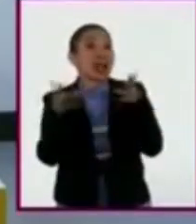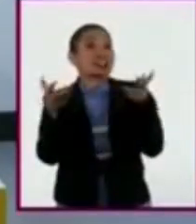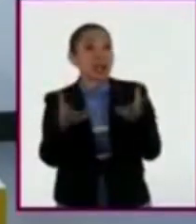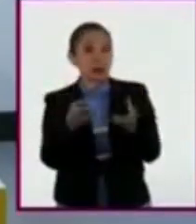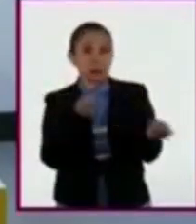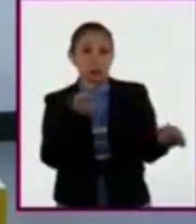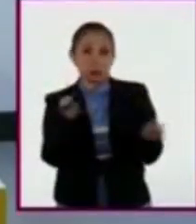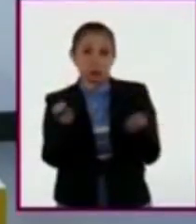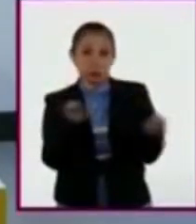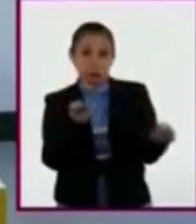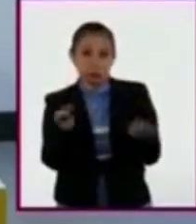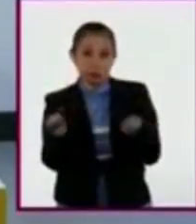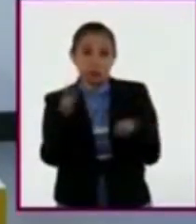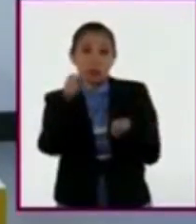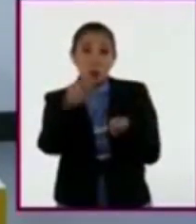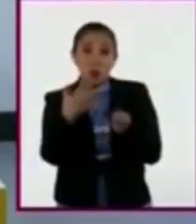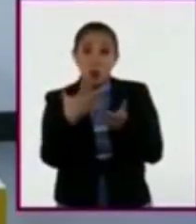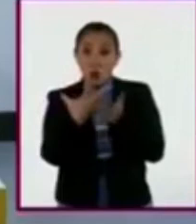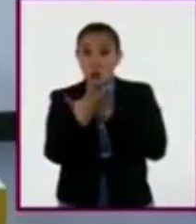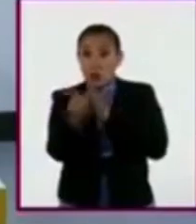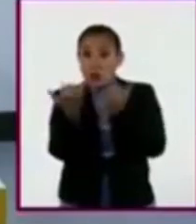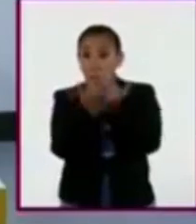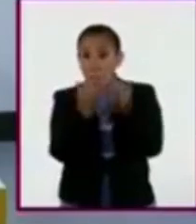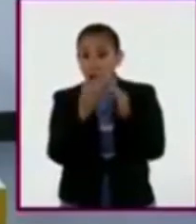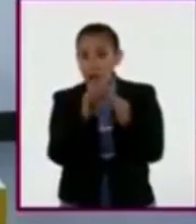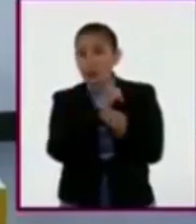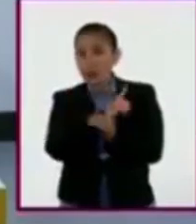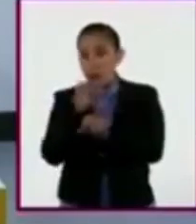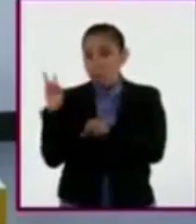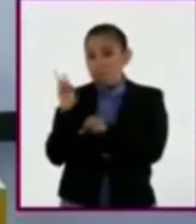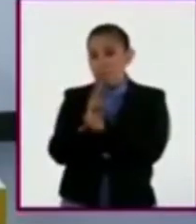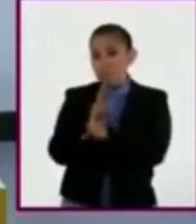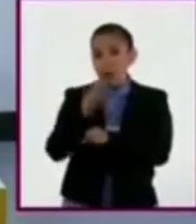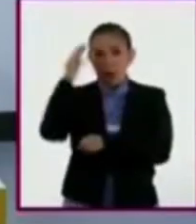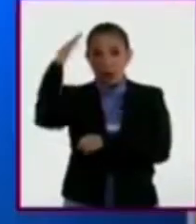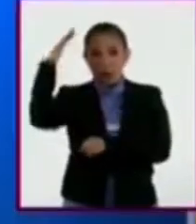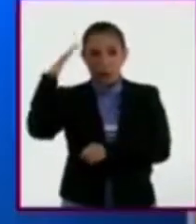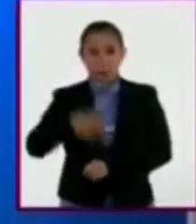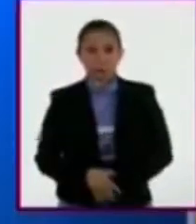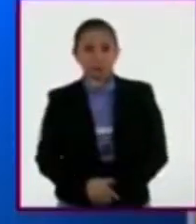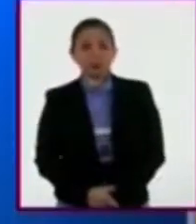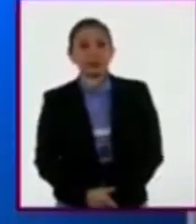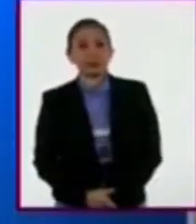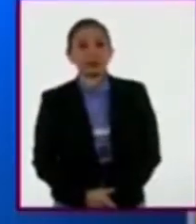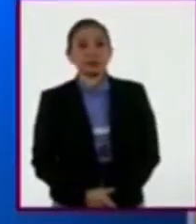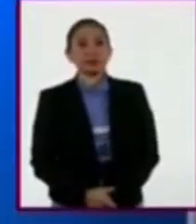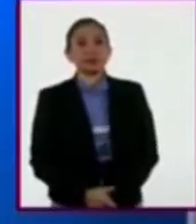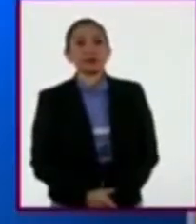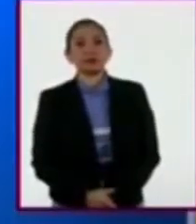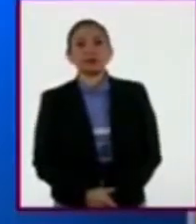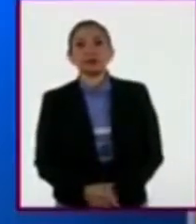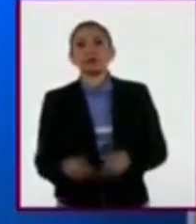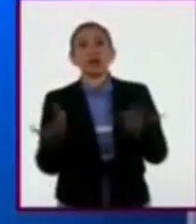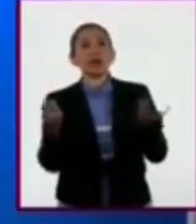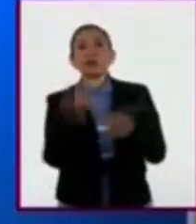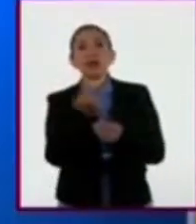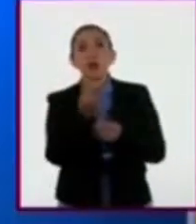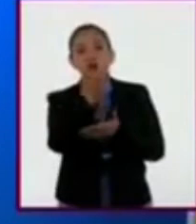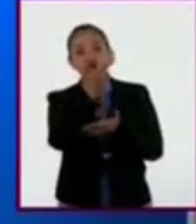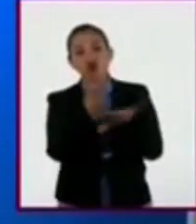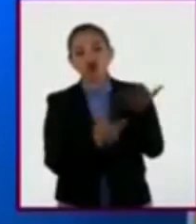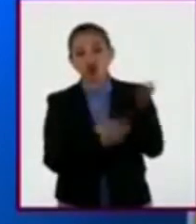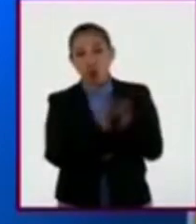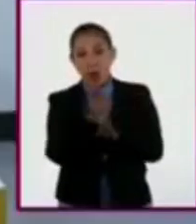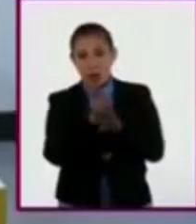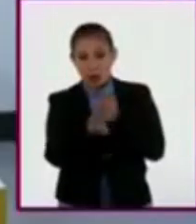está controlado, y si lo reproducen en casa, debe de ser en presencia de un adulto. Los materiales que necesitamos son